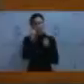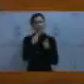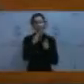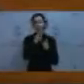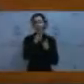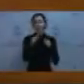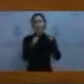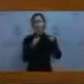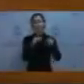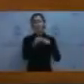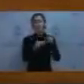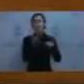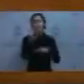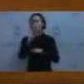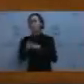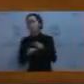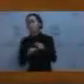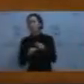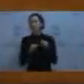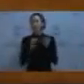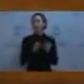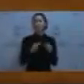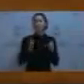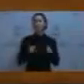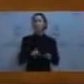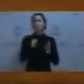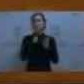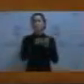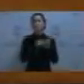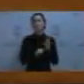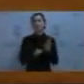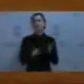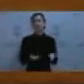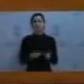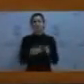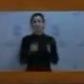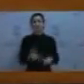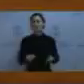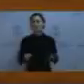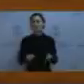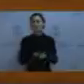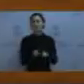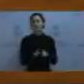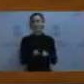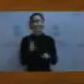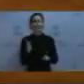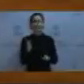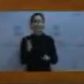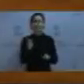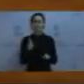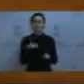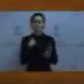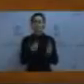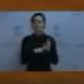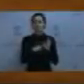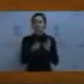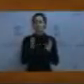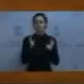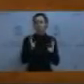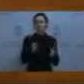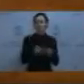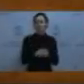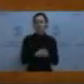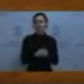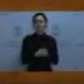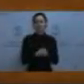refiero a otros estamentos, podríamos incluso a incurrir en nulidad de pleno derecho, porque ¿quién somos nosotros también para tocar? Una